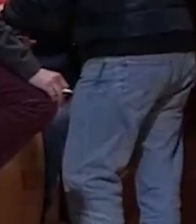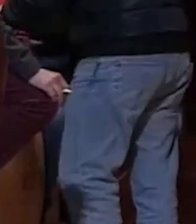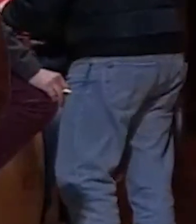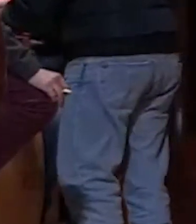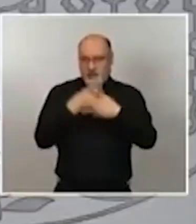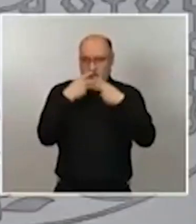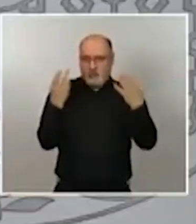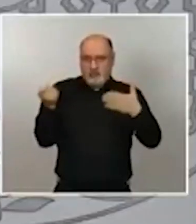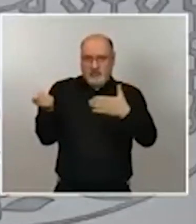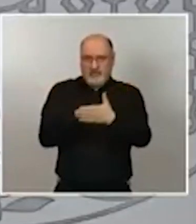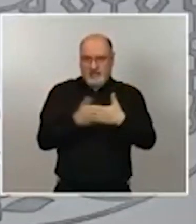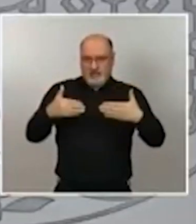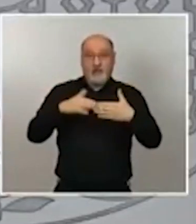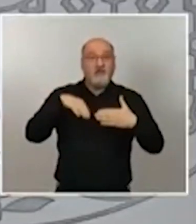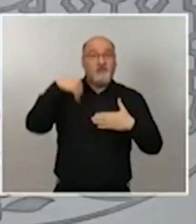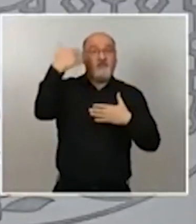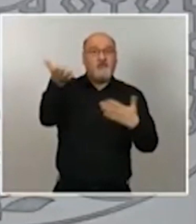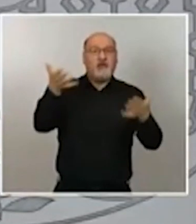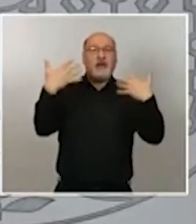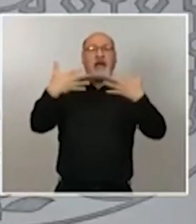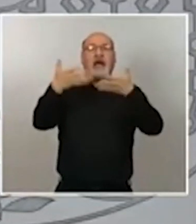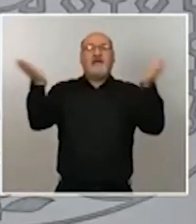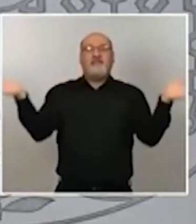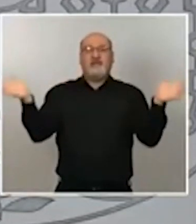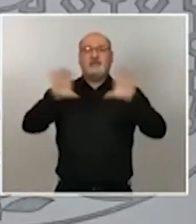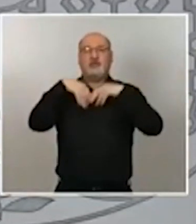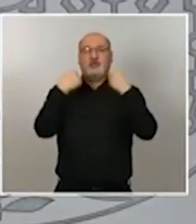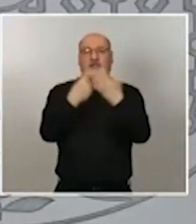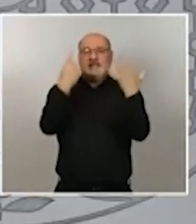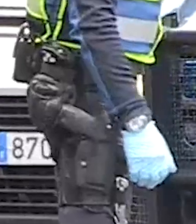cerrados y 6 en espacios públicos abiertos.